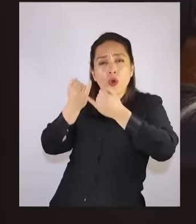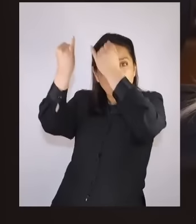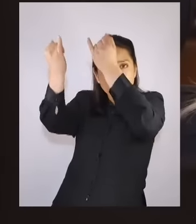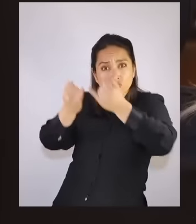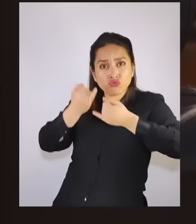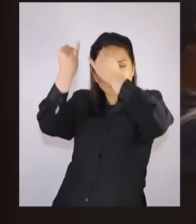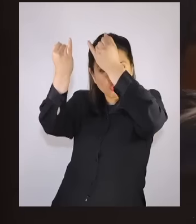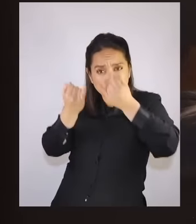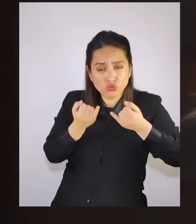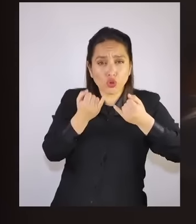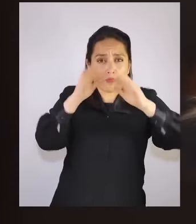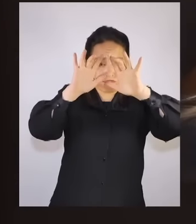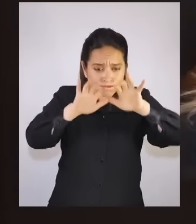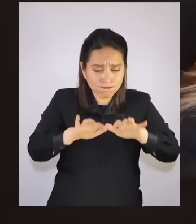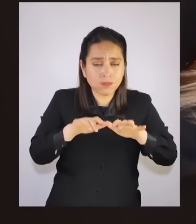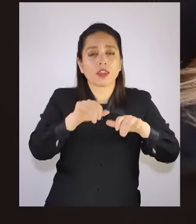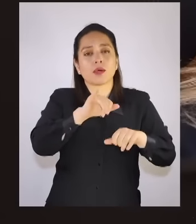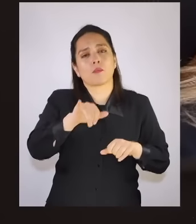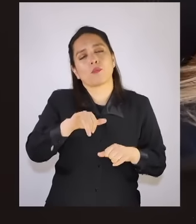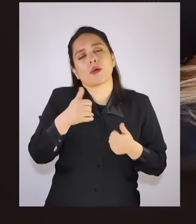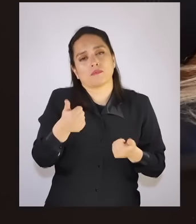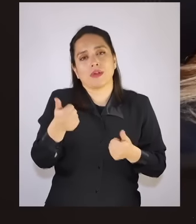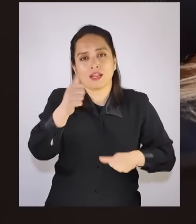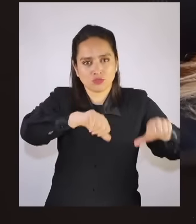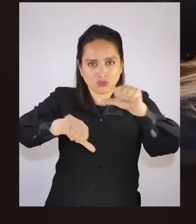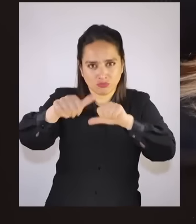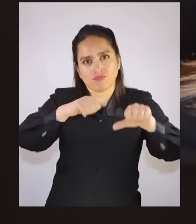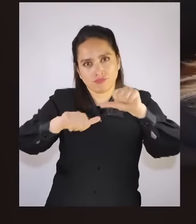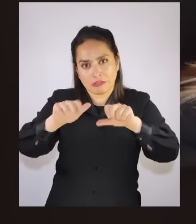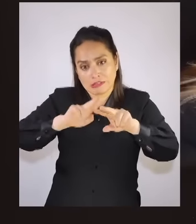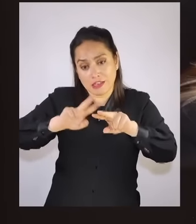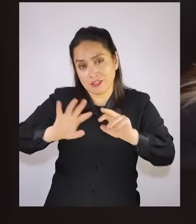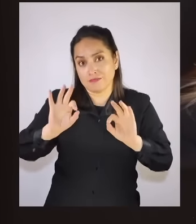puedan después ser útiles para poder realizar ciencia.